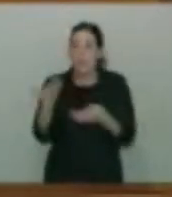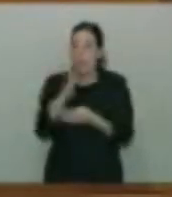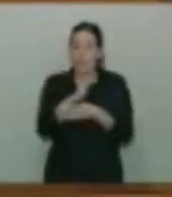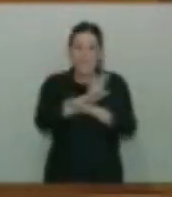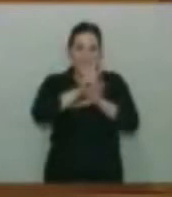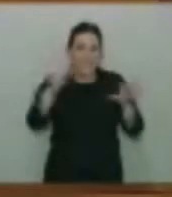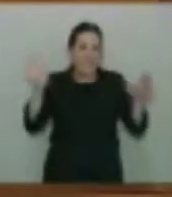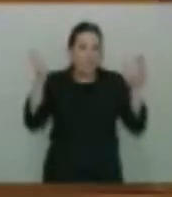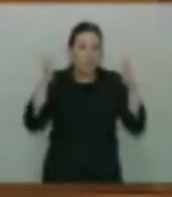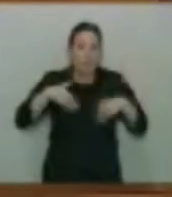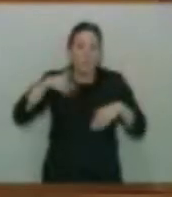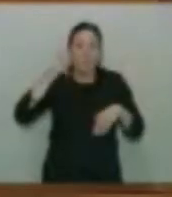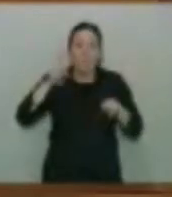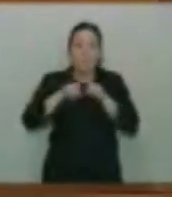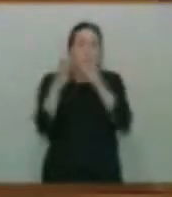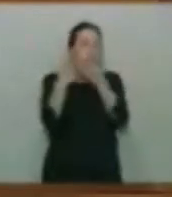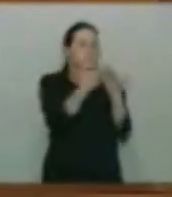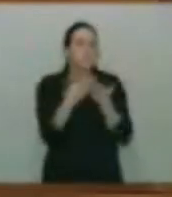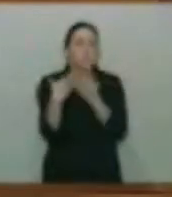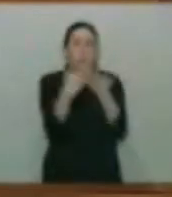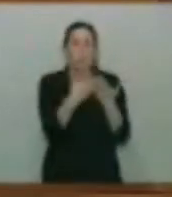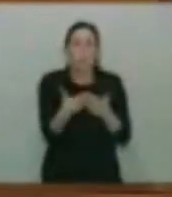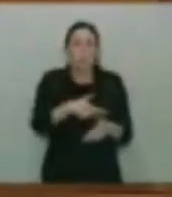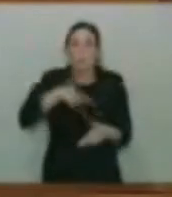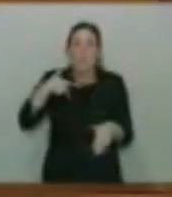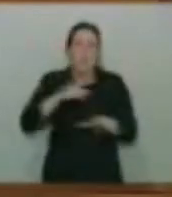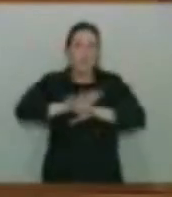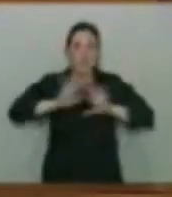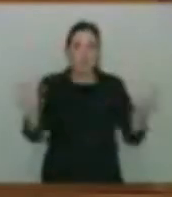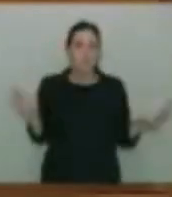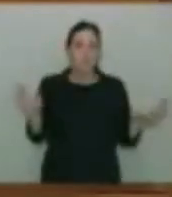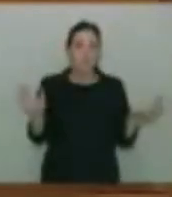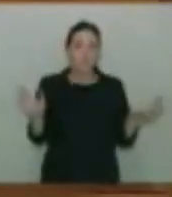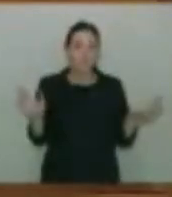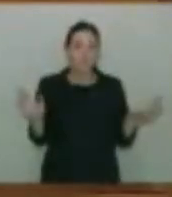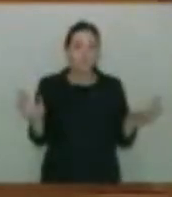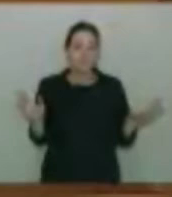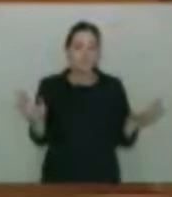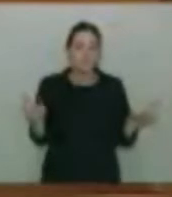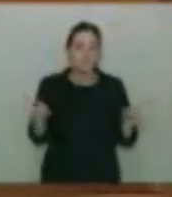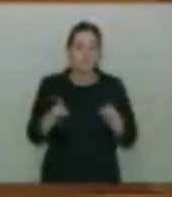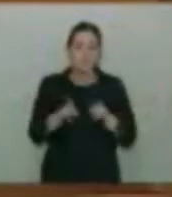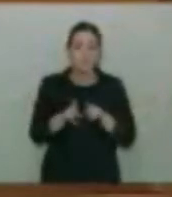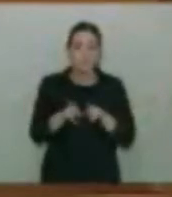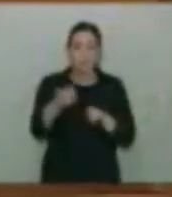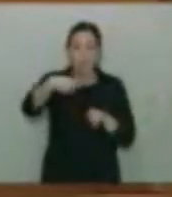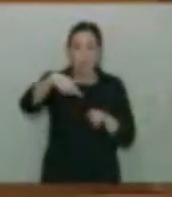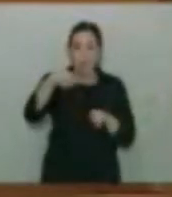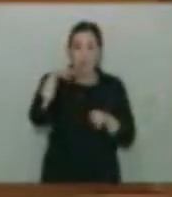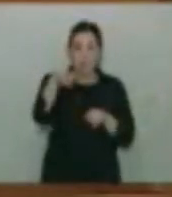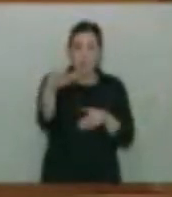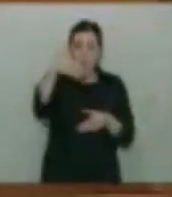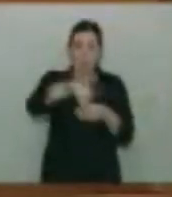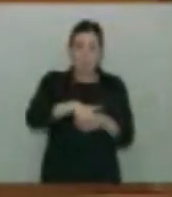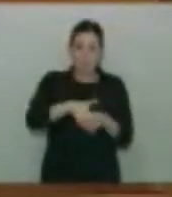es un diagnóstico? ¿Esto es un diagnóstico? Sí, es exactamente. Claro, de la misma manera que usted no me vota las mías por falta de concreción, o